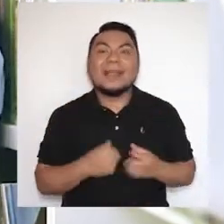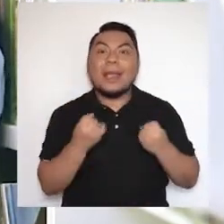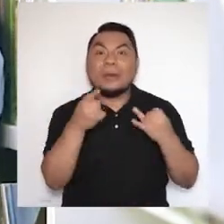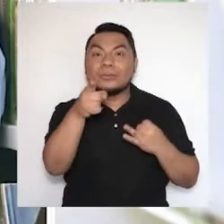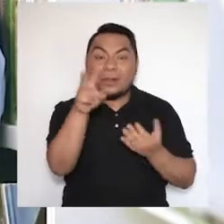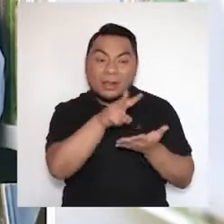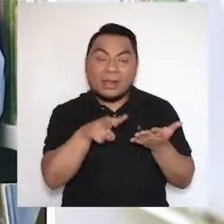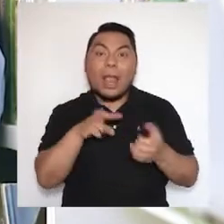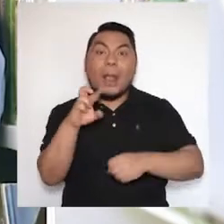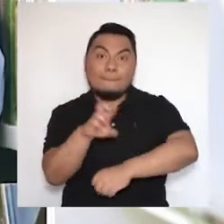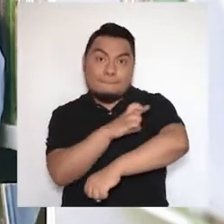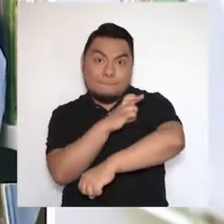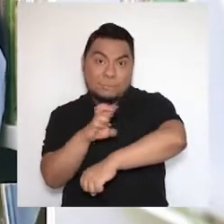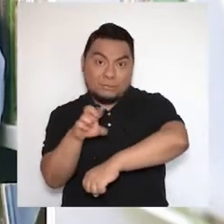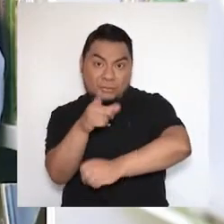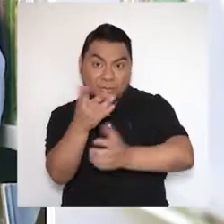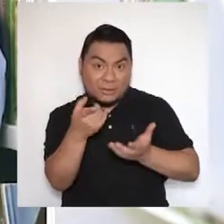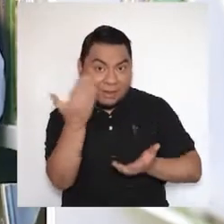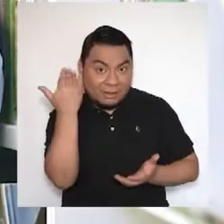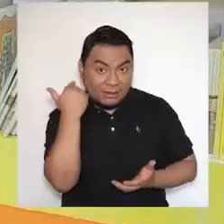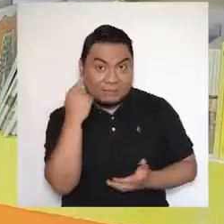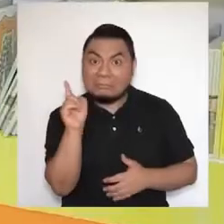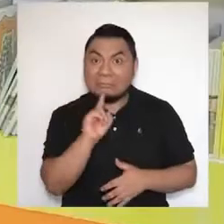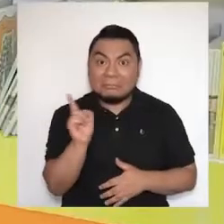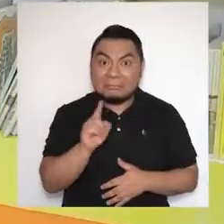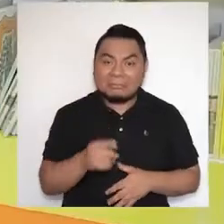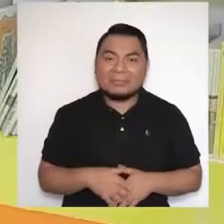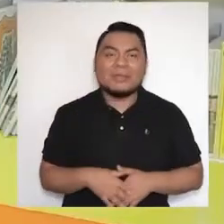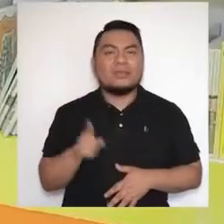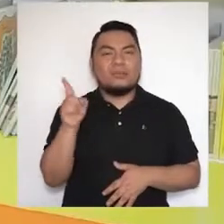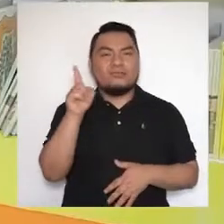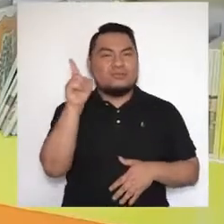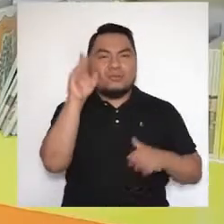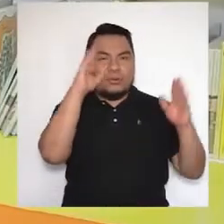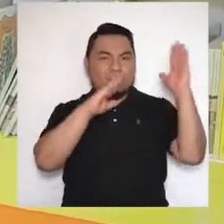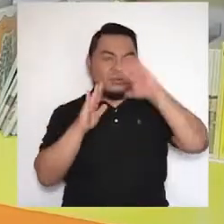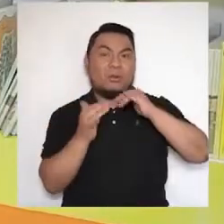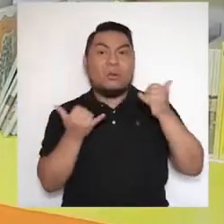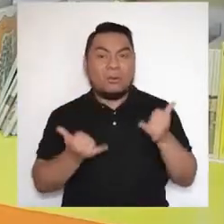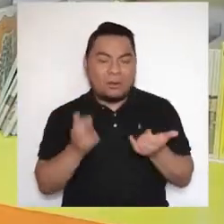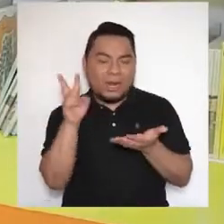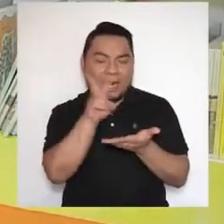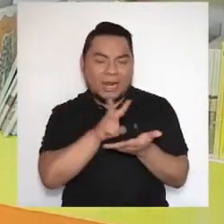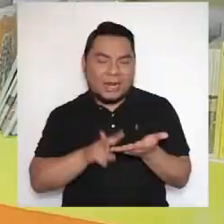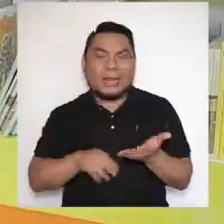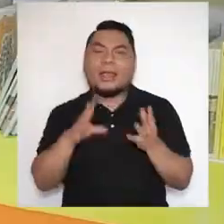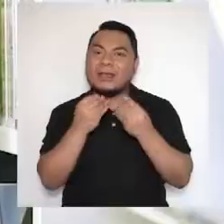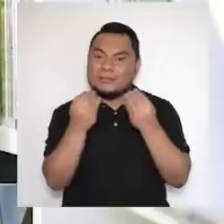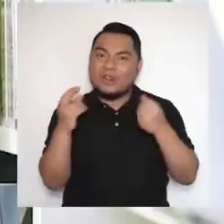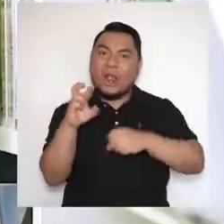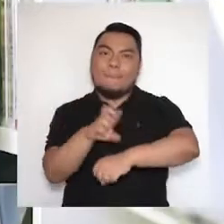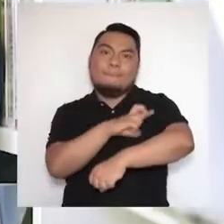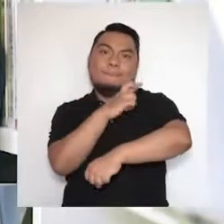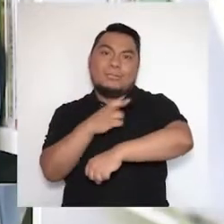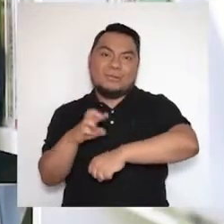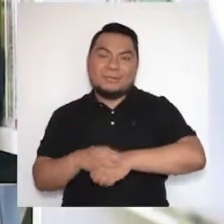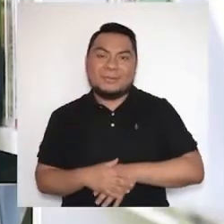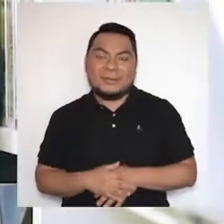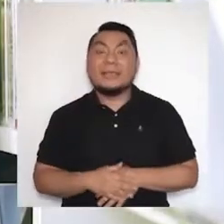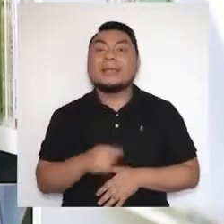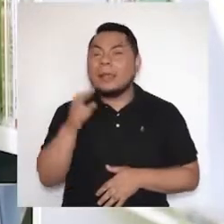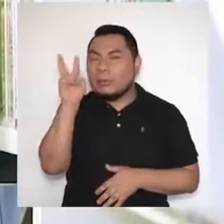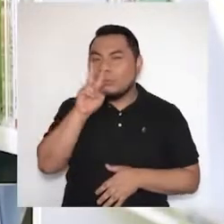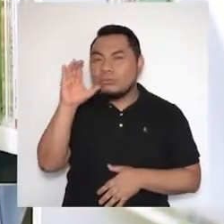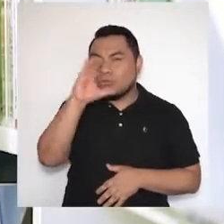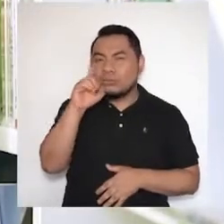vez han leído poemas? ¿No? No se preocupen, porque hoy día leeremos muchos. Vamos a buscar